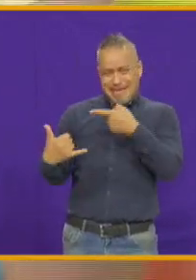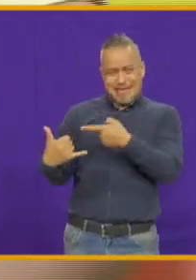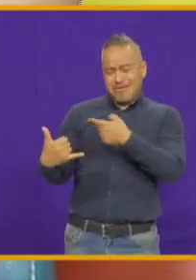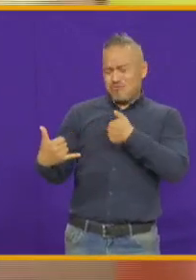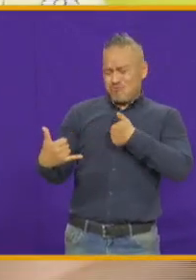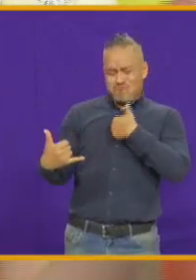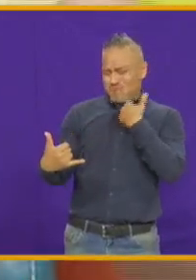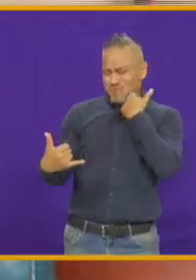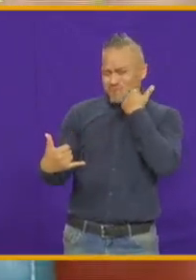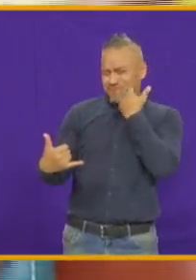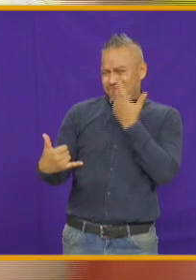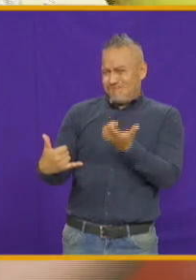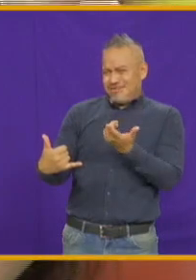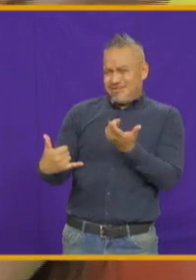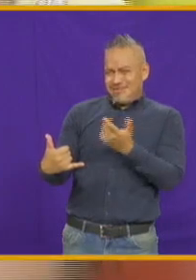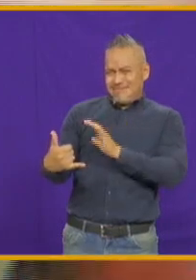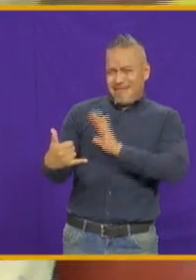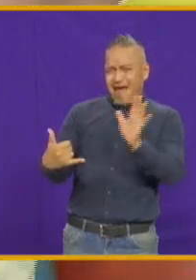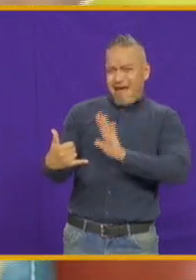teléfono